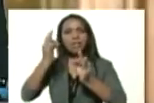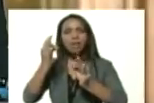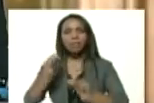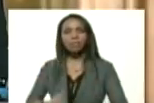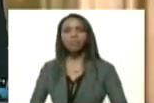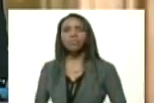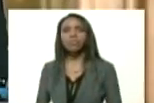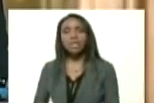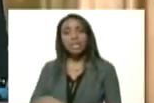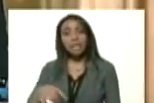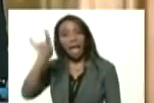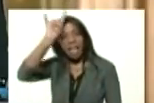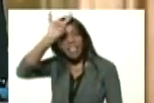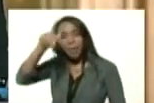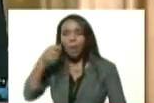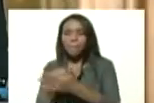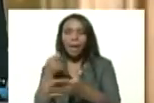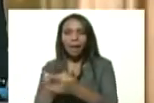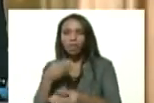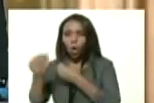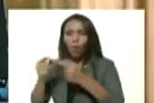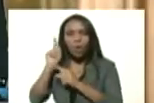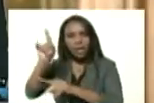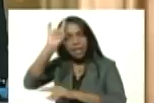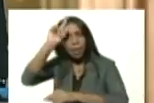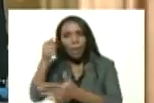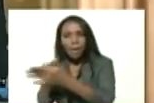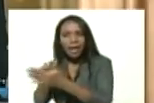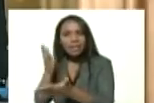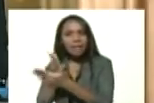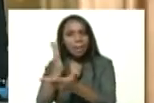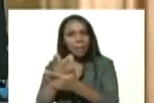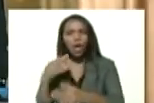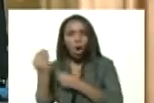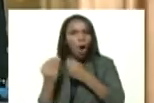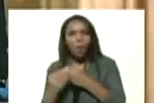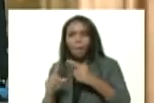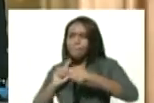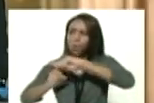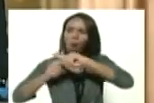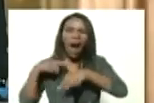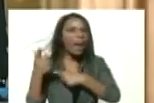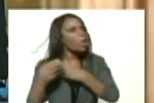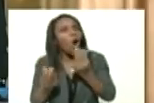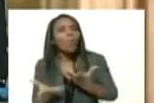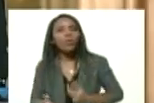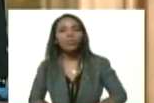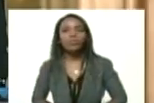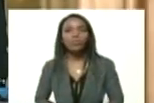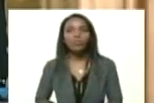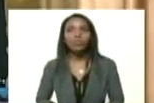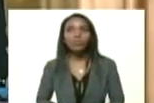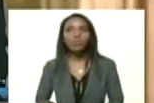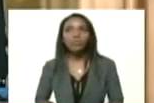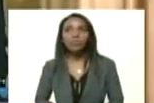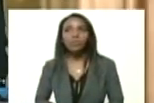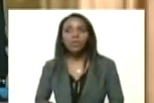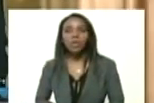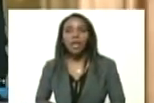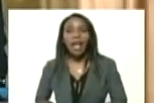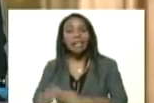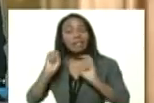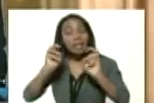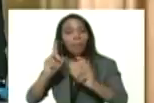y el te está pagando como paga el como lo captaron a él con el chantaje